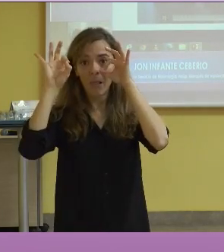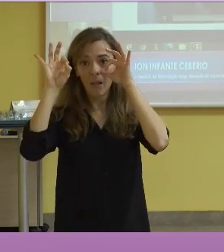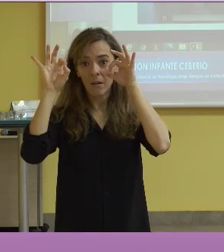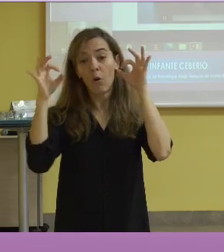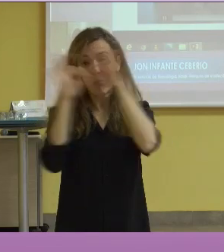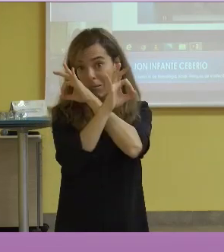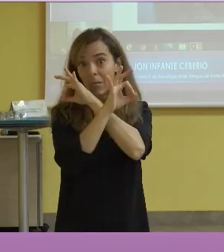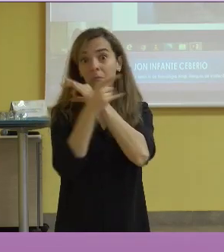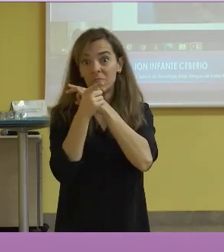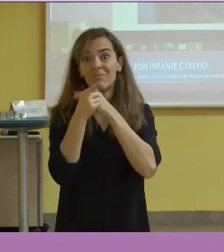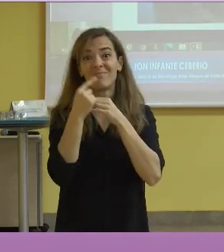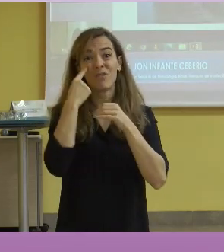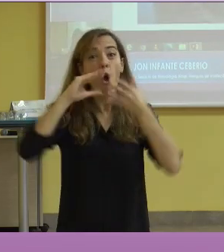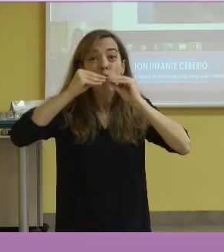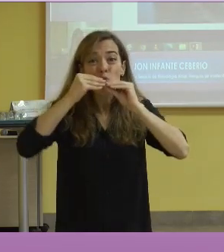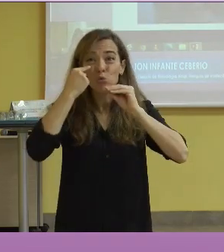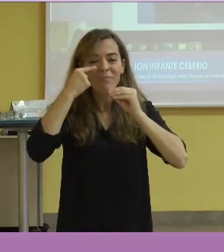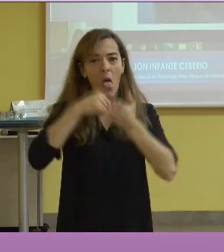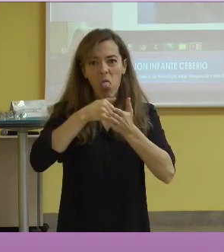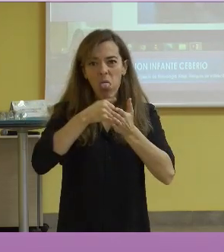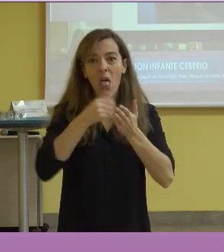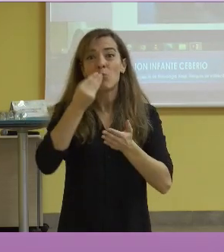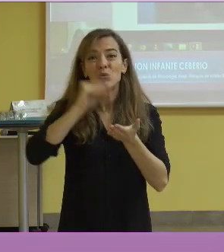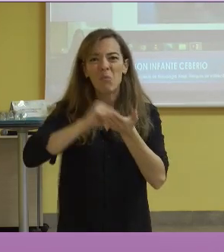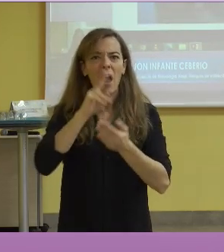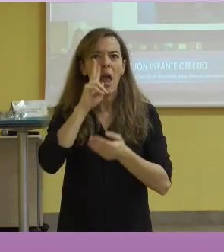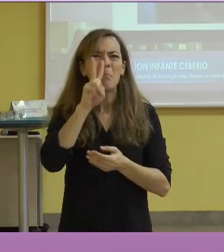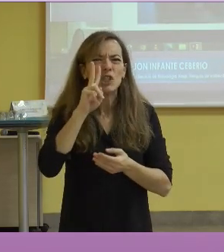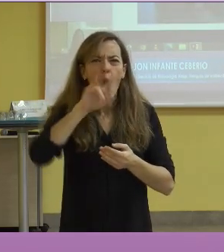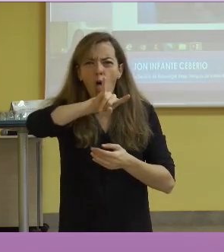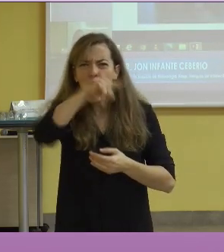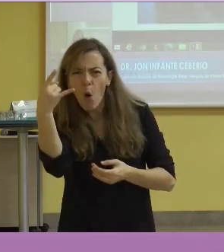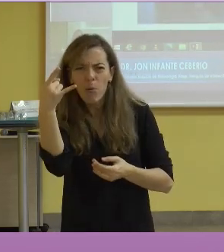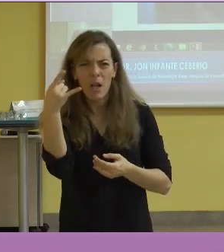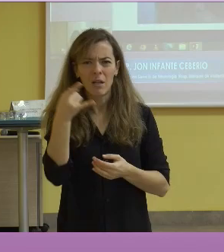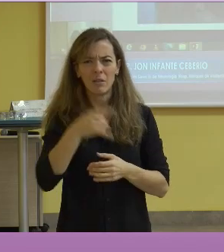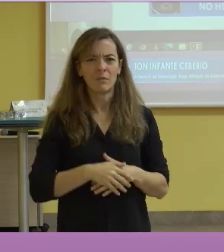músculos oculares y muchos pacientes experimentan visión doble o diplopia.